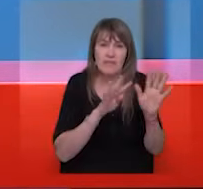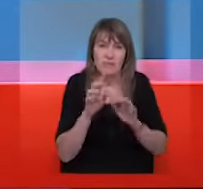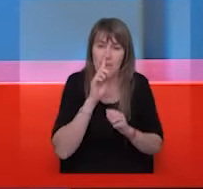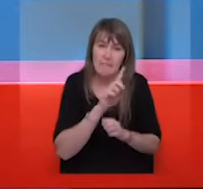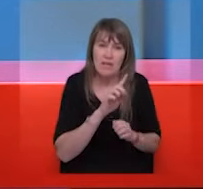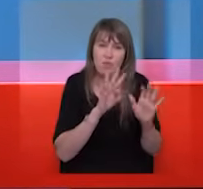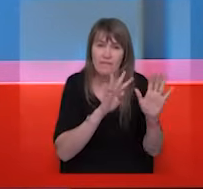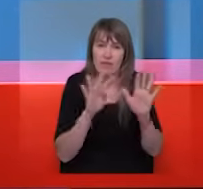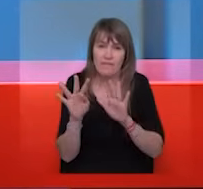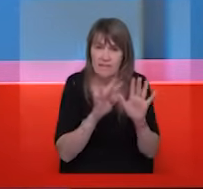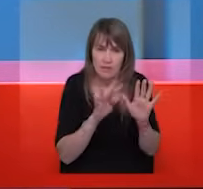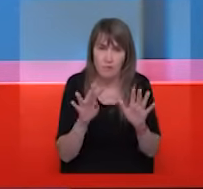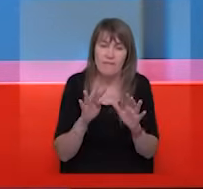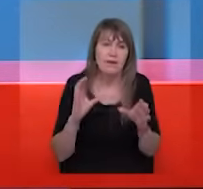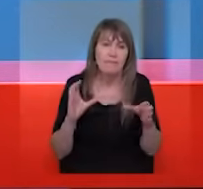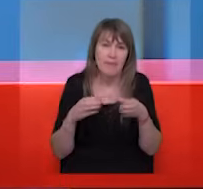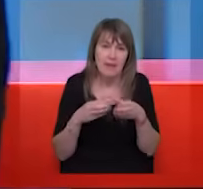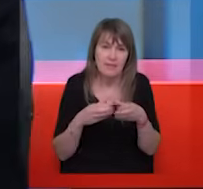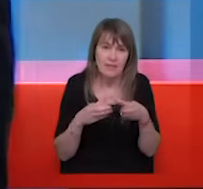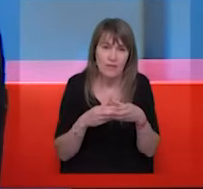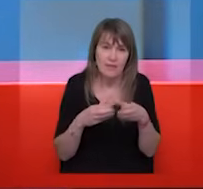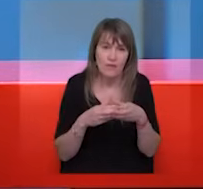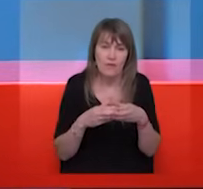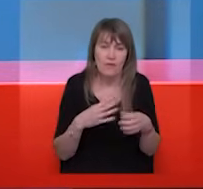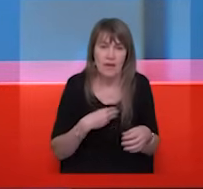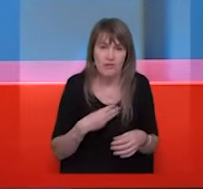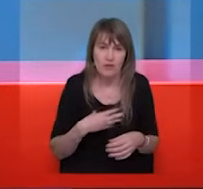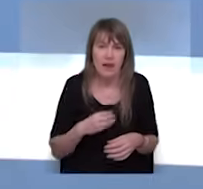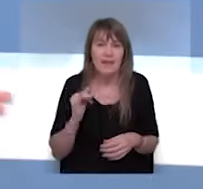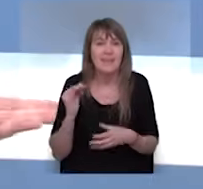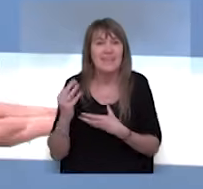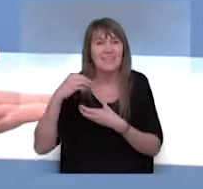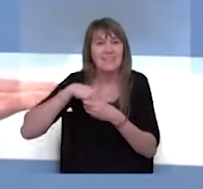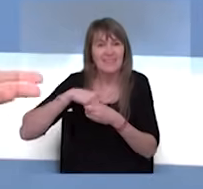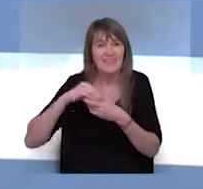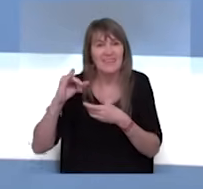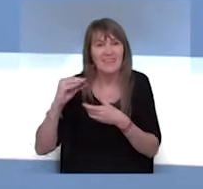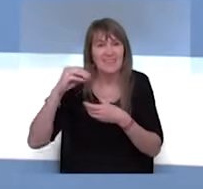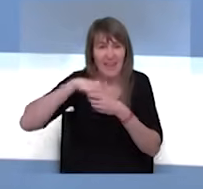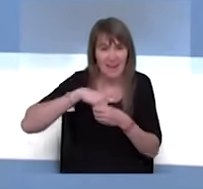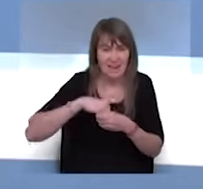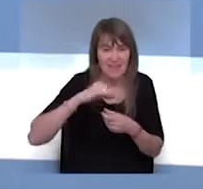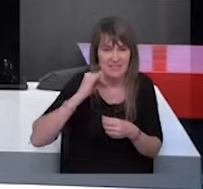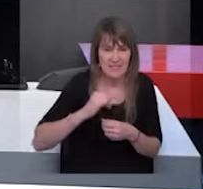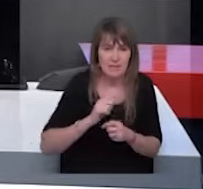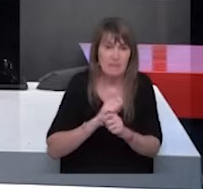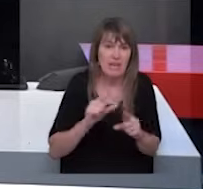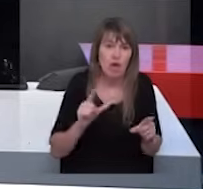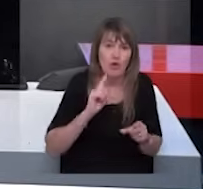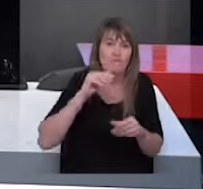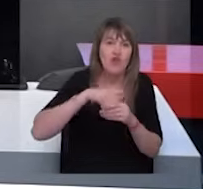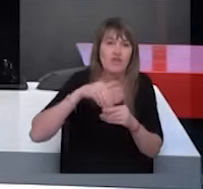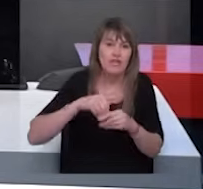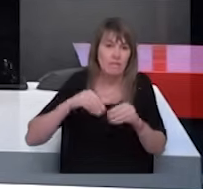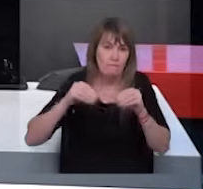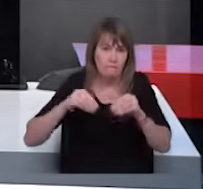Partido Nacional el 99 estaba lleno de acusaciones de fue una interna feroz esa que se terminó después y tuvo la peor votación de su historia